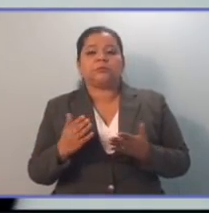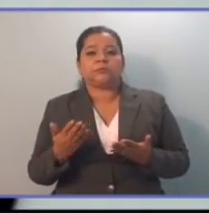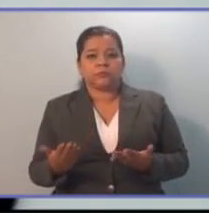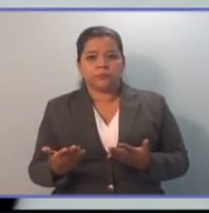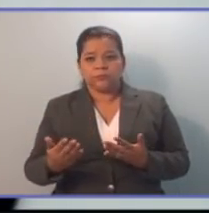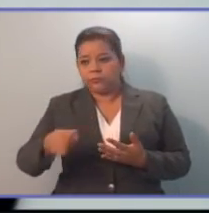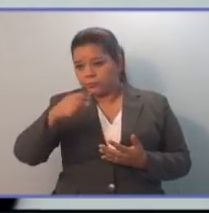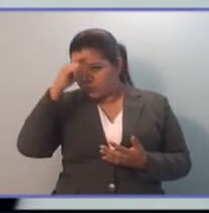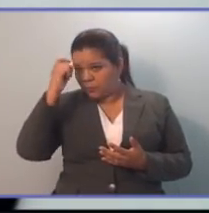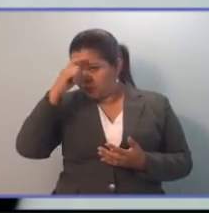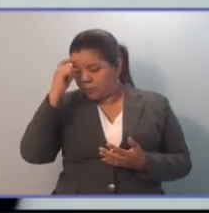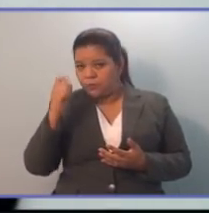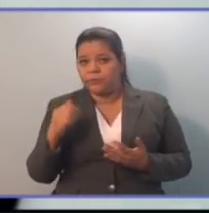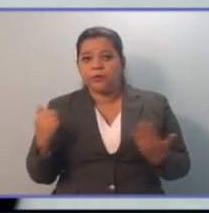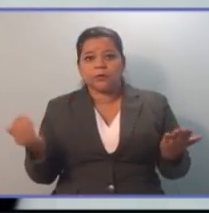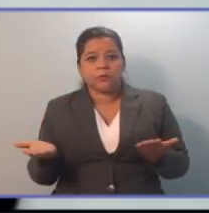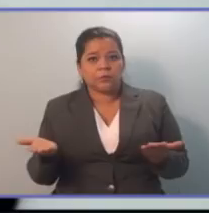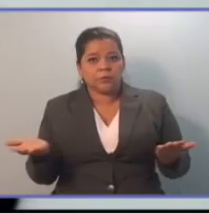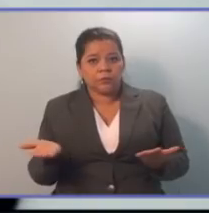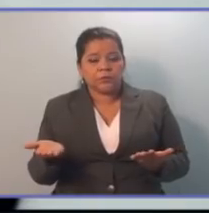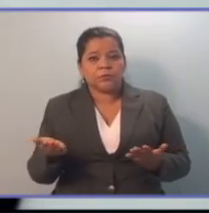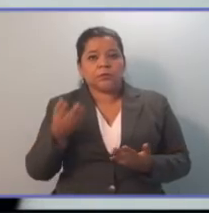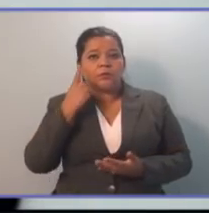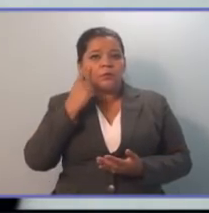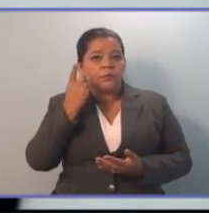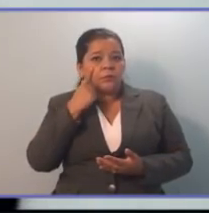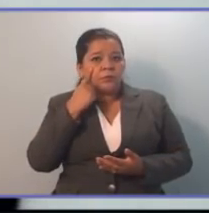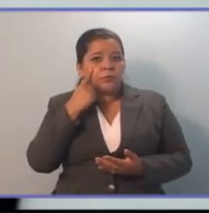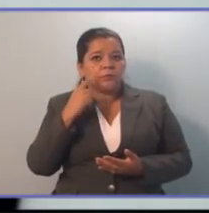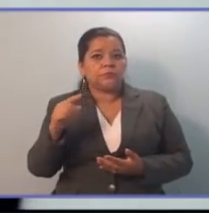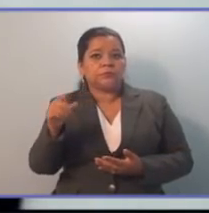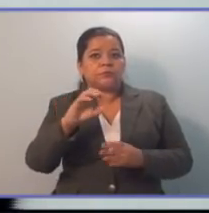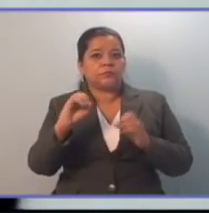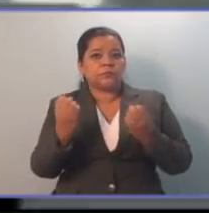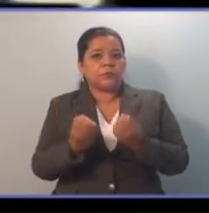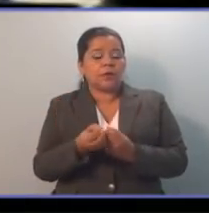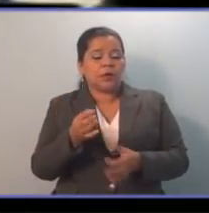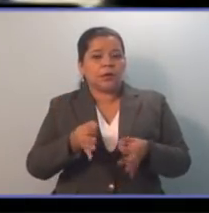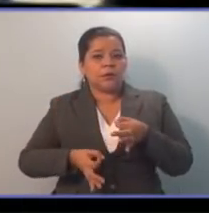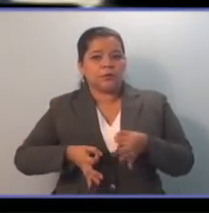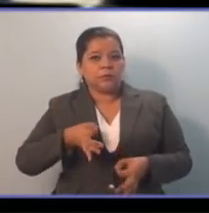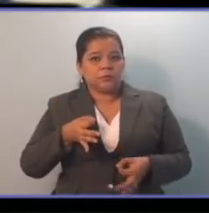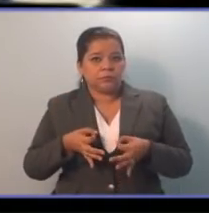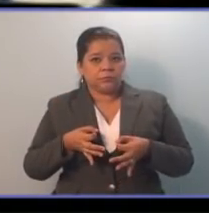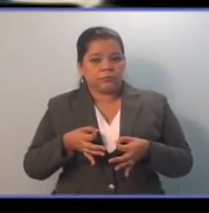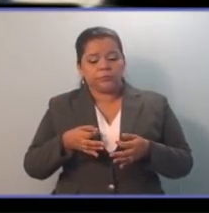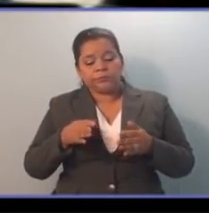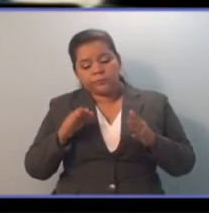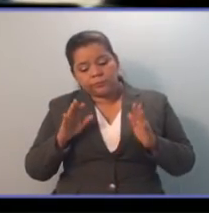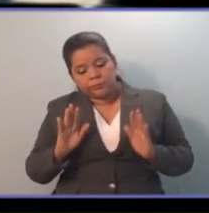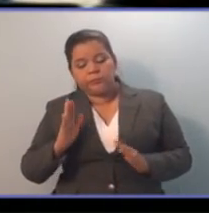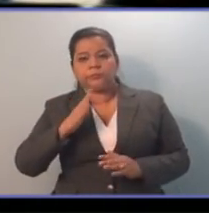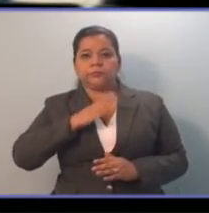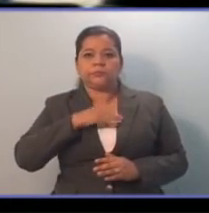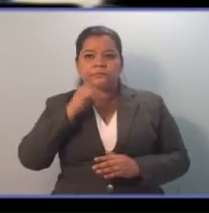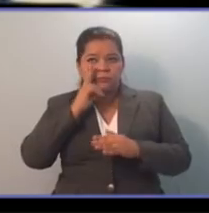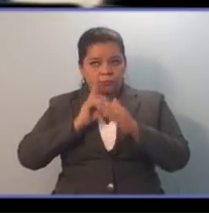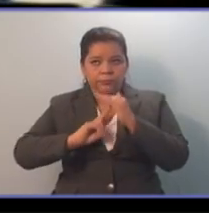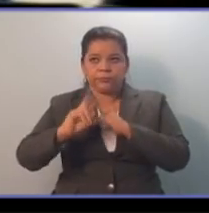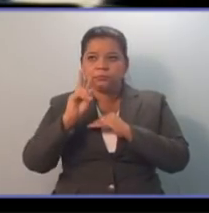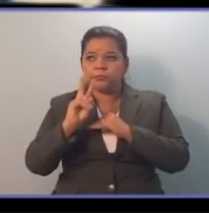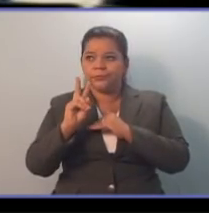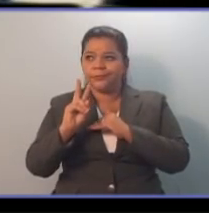el trabajo que también se realiza allá en el órgano judicial. Entonces, mi perspectiva es